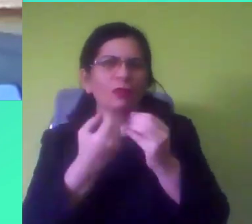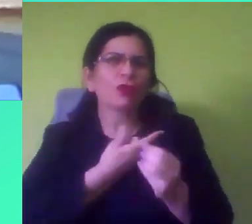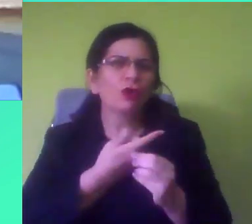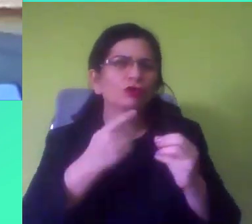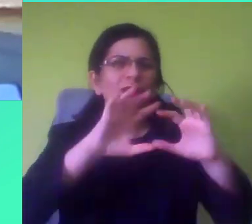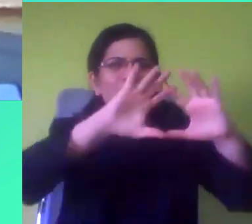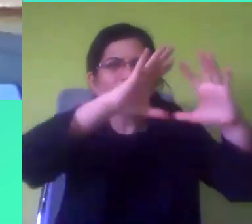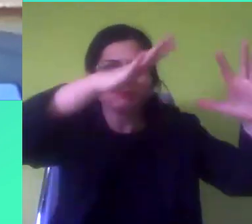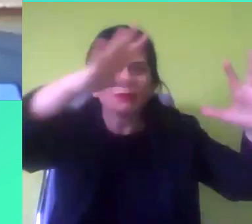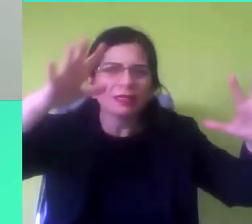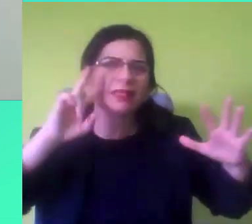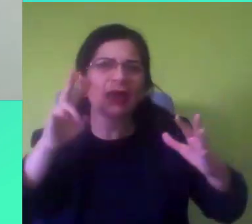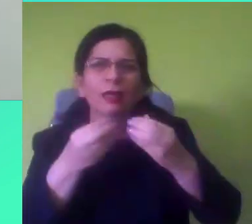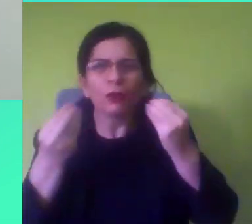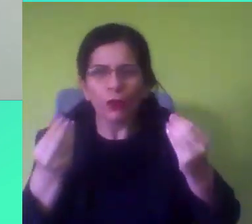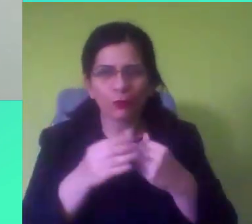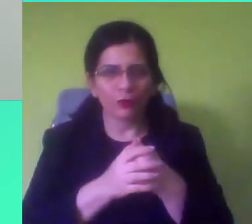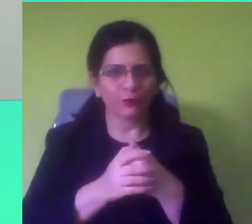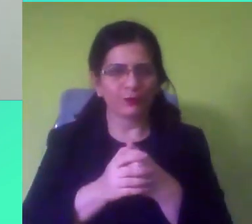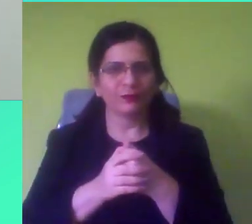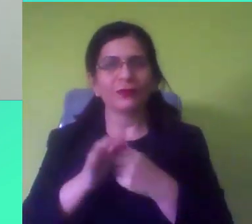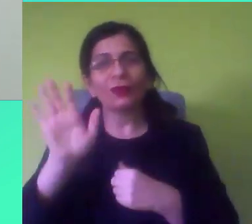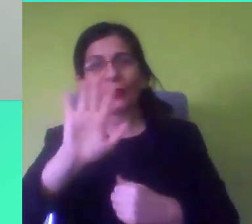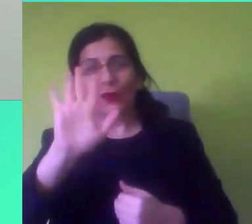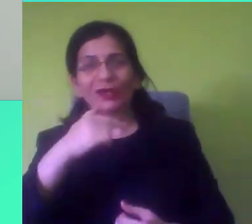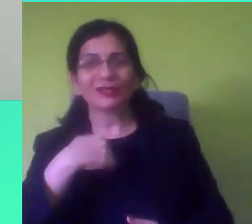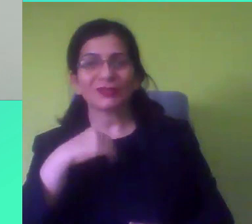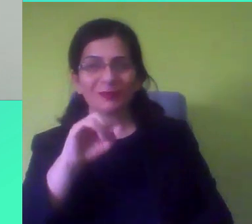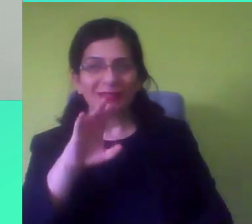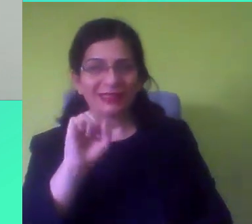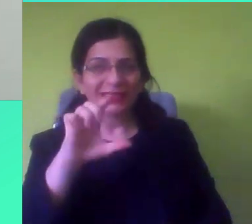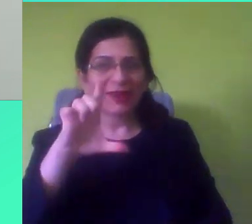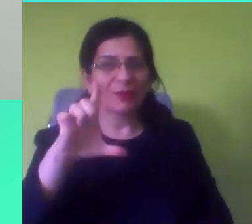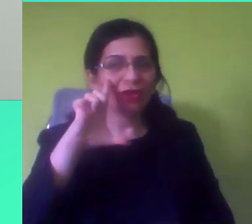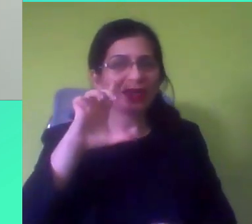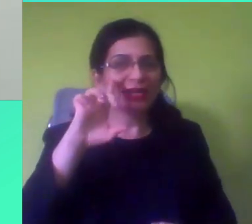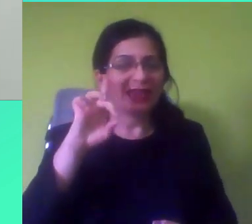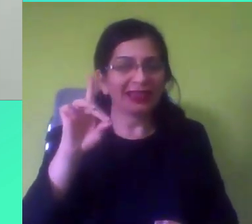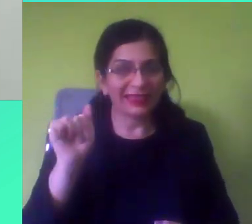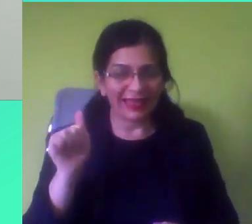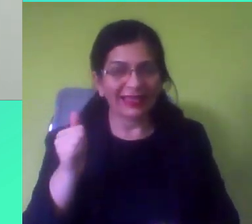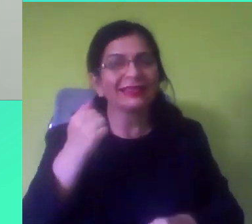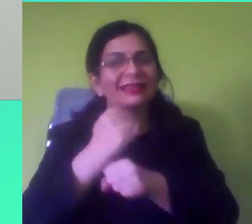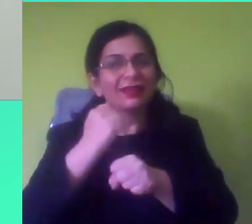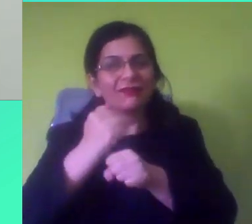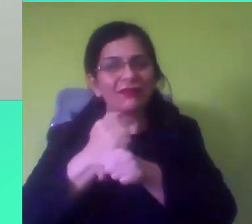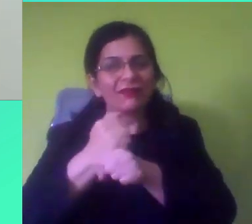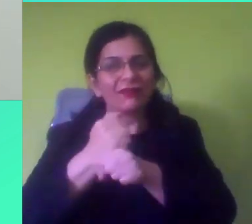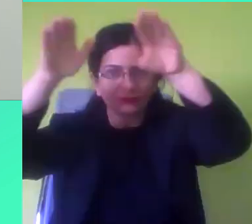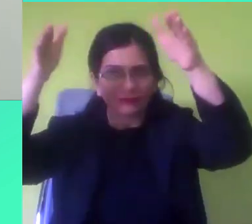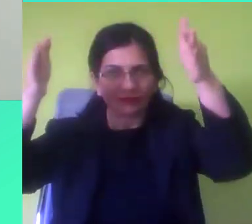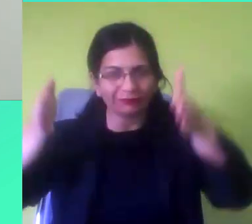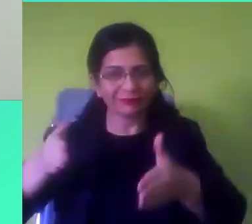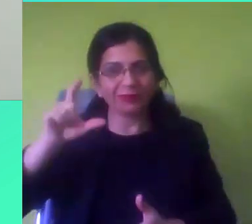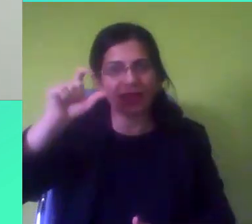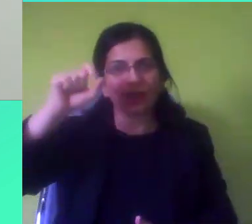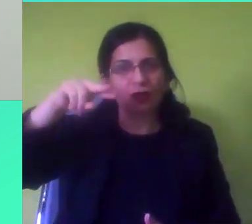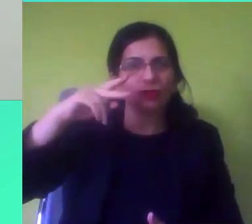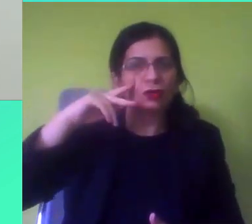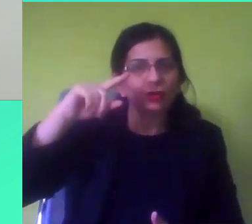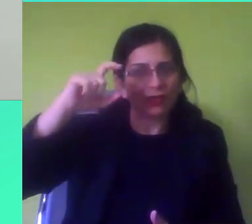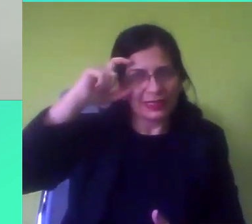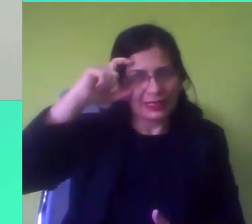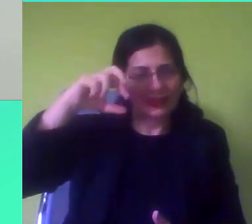se encuentran. Hola, mi nombre es Lidia Ferri, yo soy profesional del CONICET y trabajo en el IANILA, que es